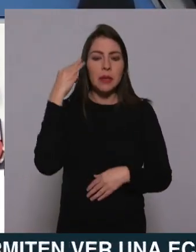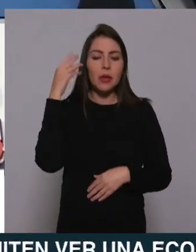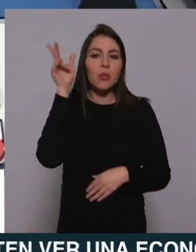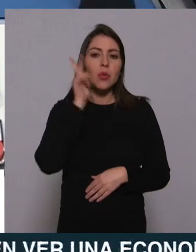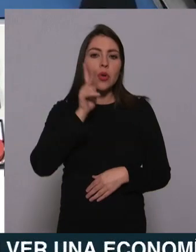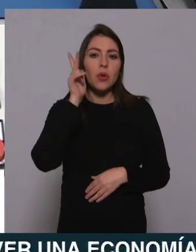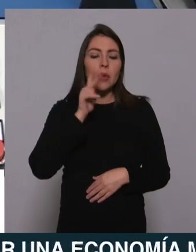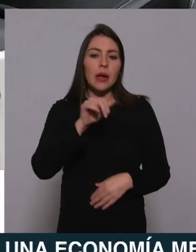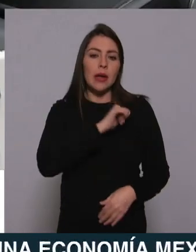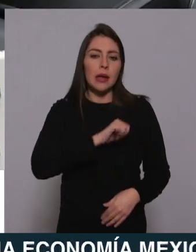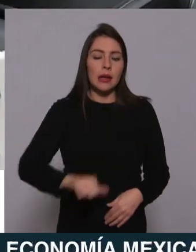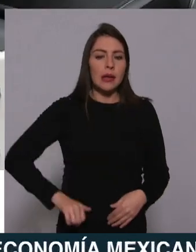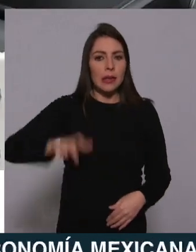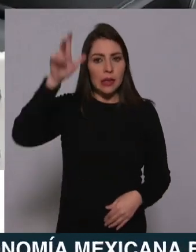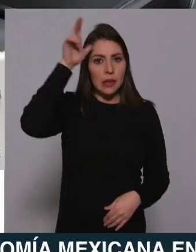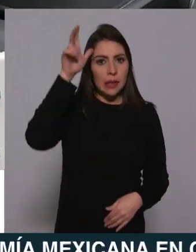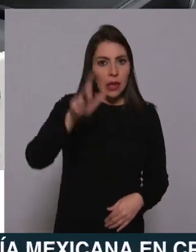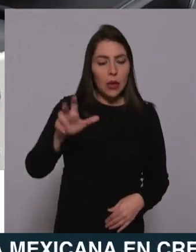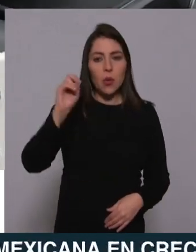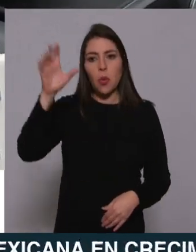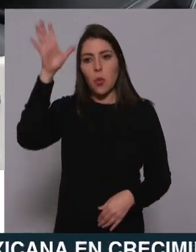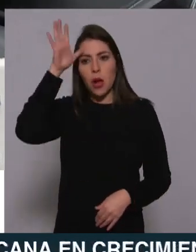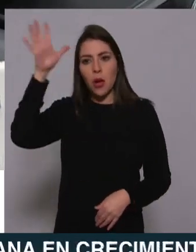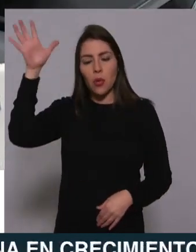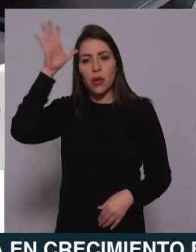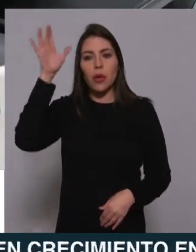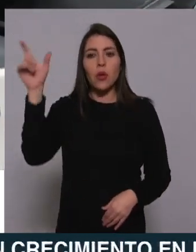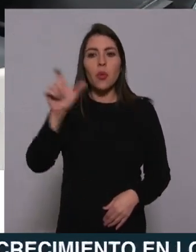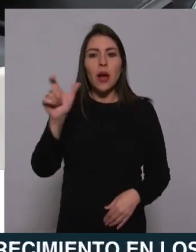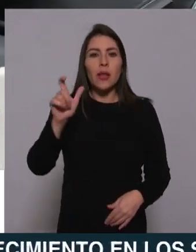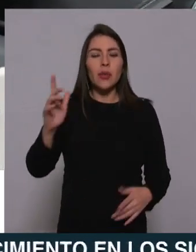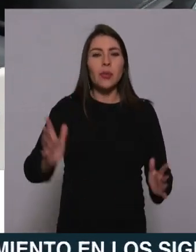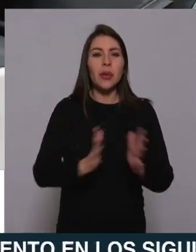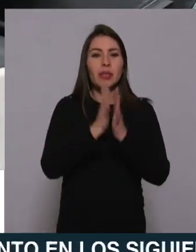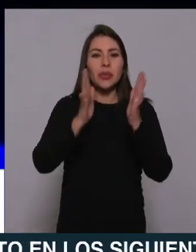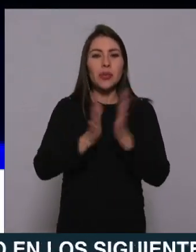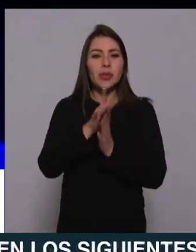Hidalgo y Cuauhtémoc en la Ciudad de México en la consulta del presupuesto